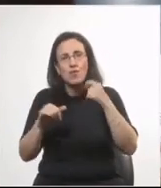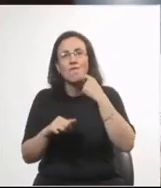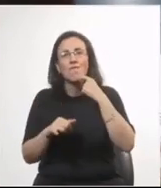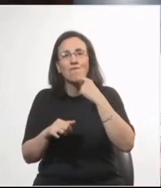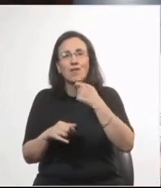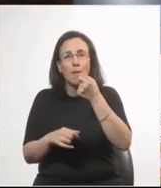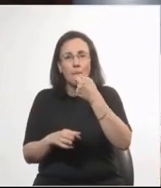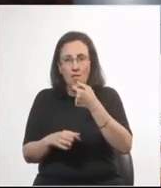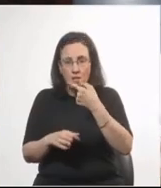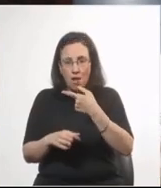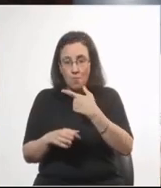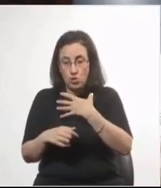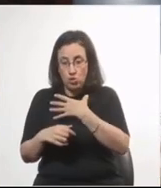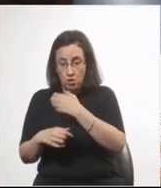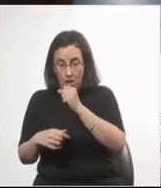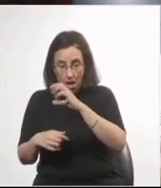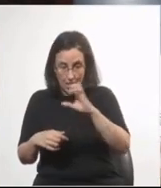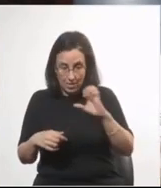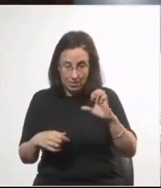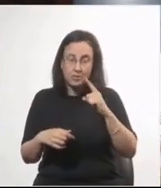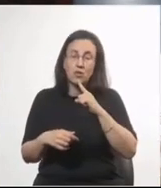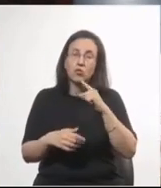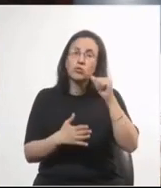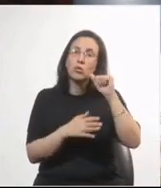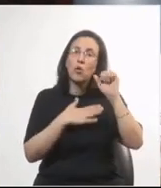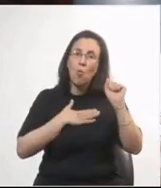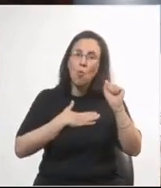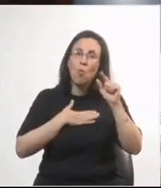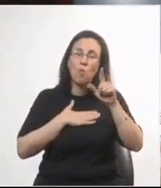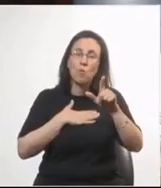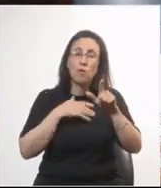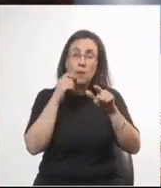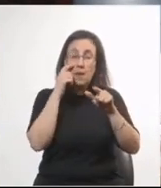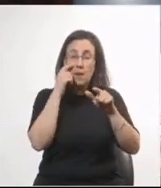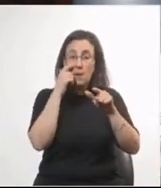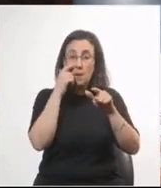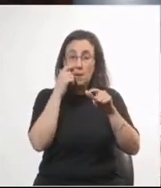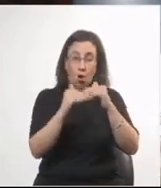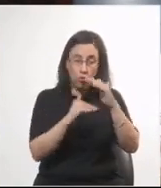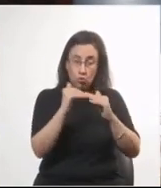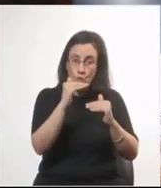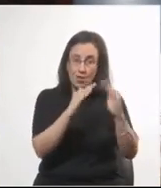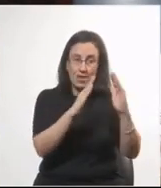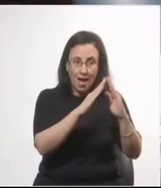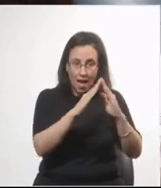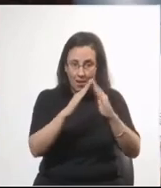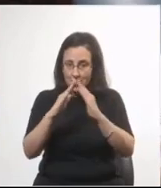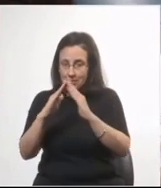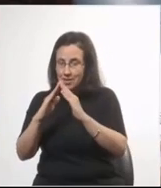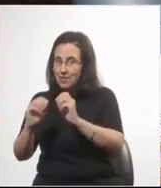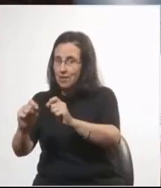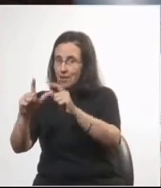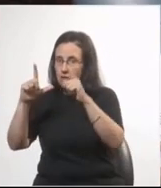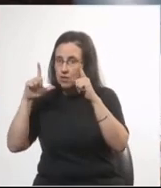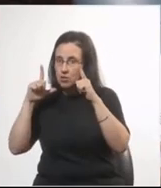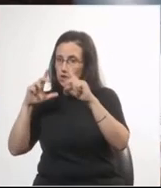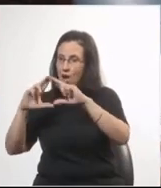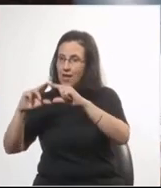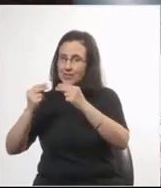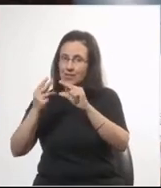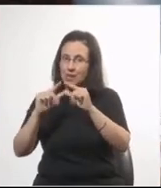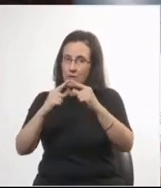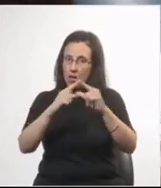de ACE, del no cumplimiento de los compromisos en materia de construcción de vivienda y en atención al problema de los